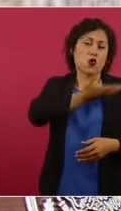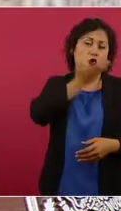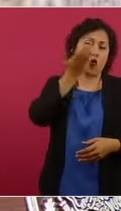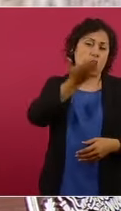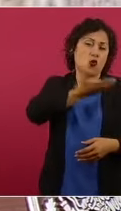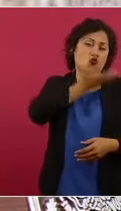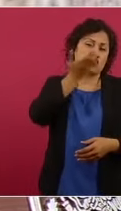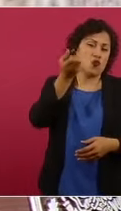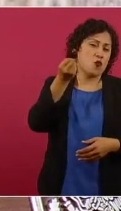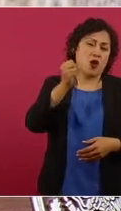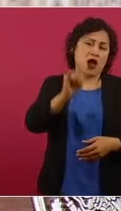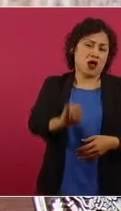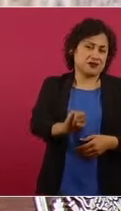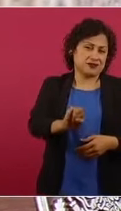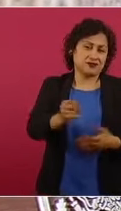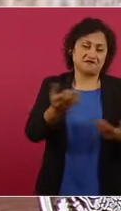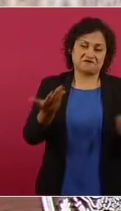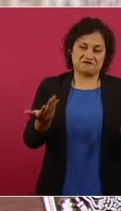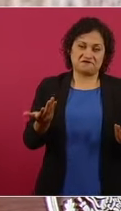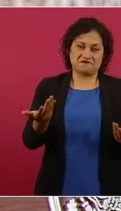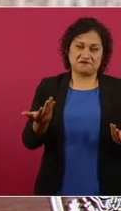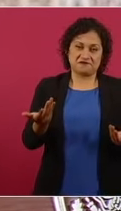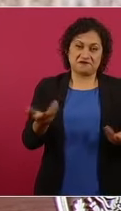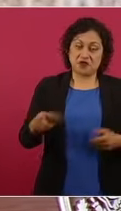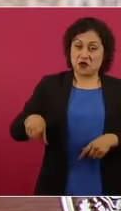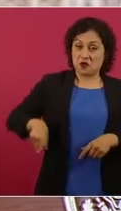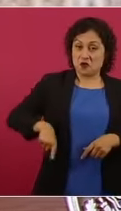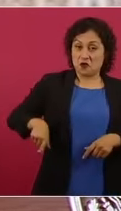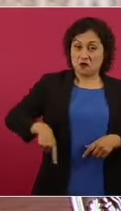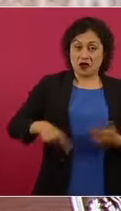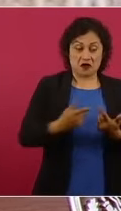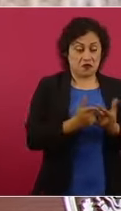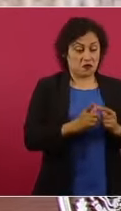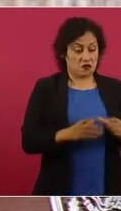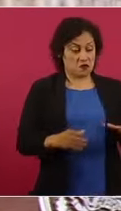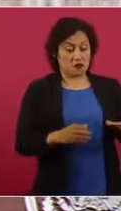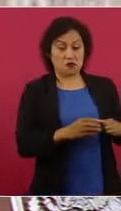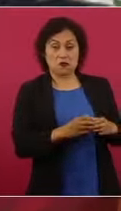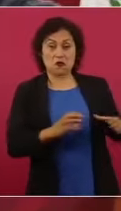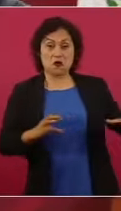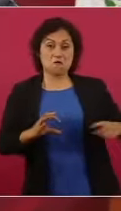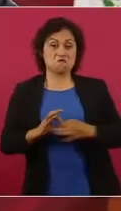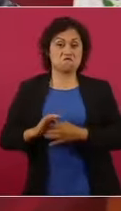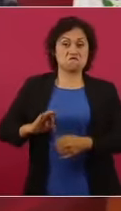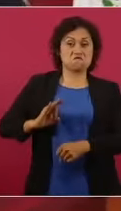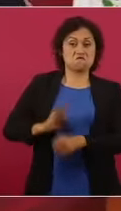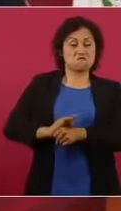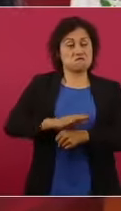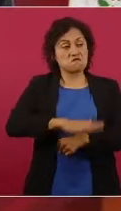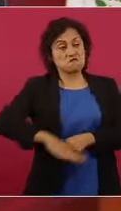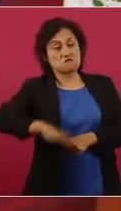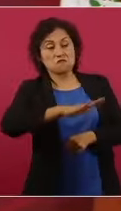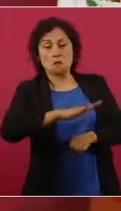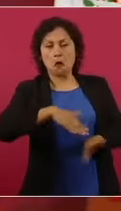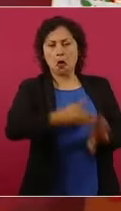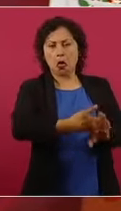de proteger a un grupo y combatir a los demás.